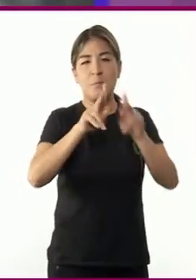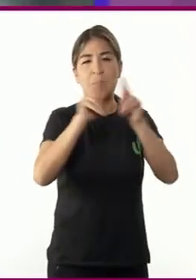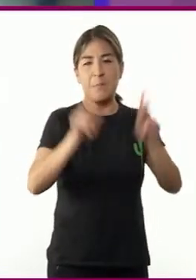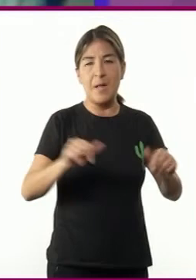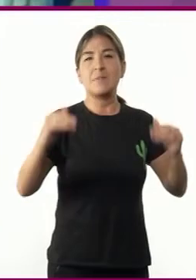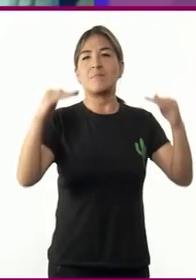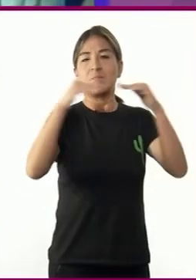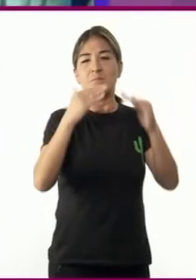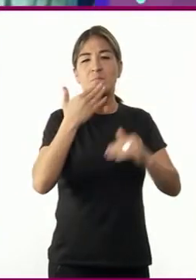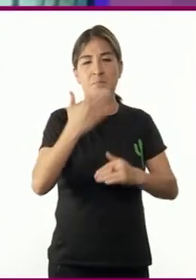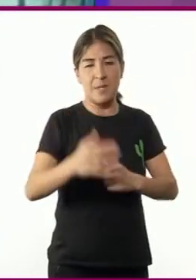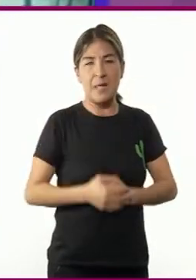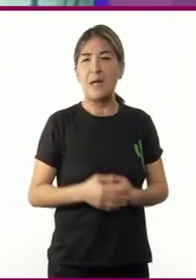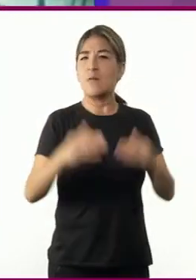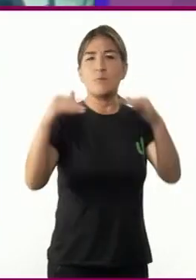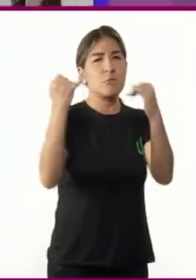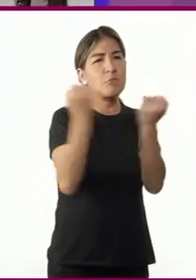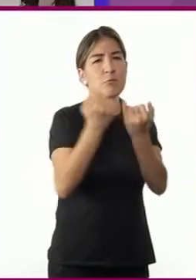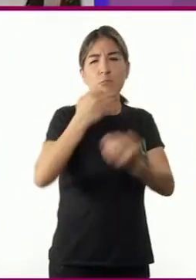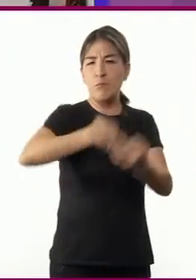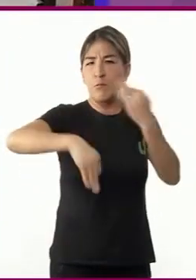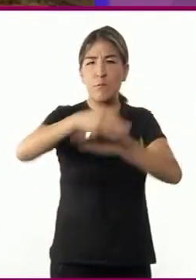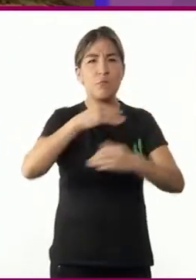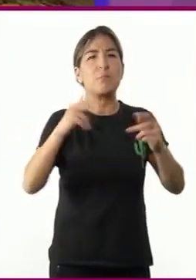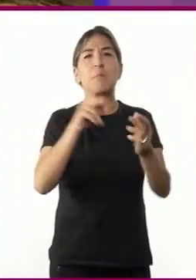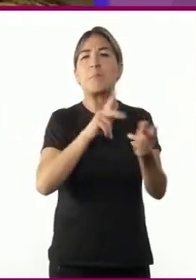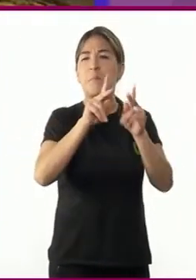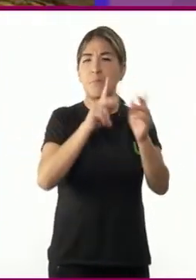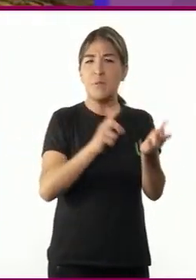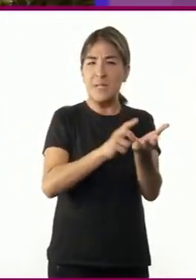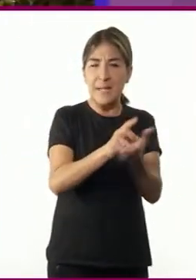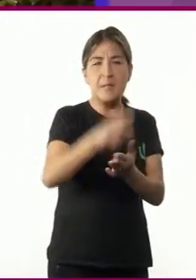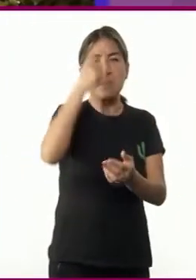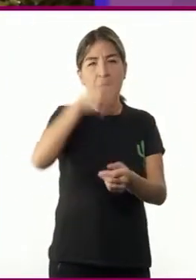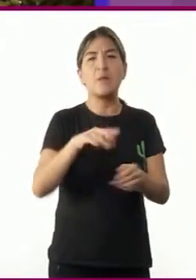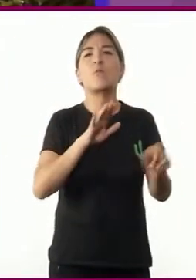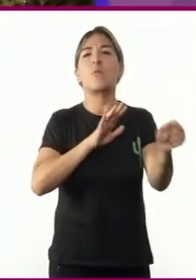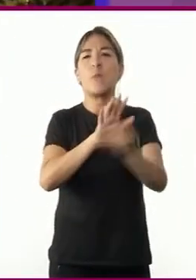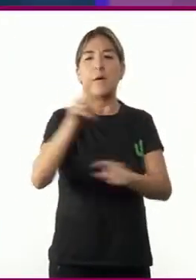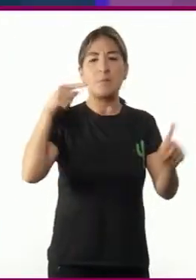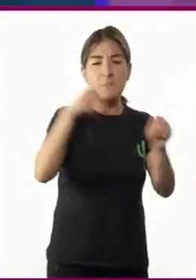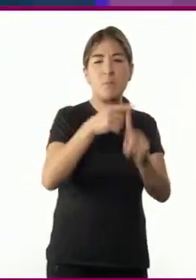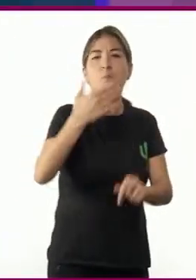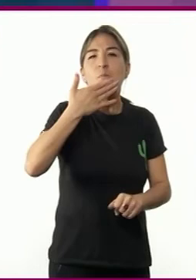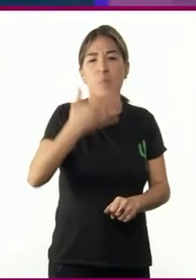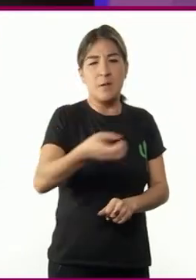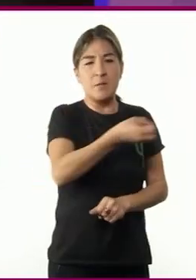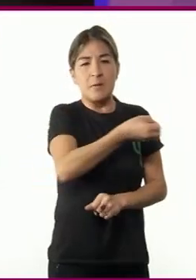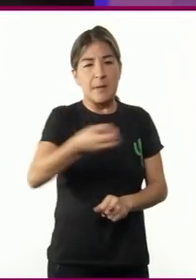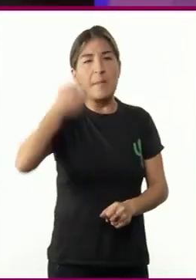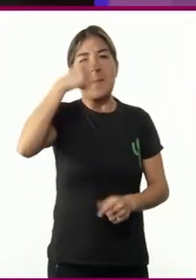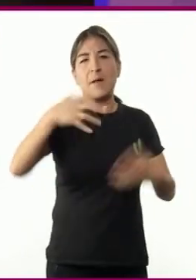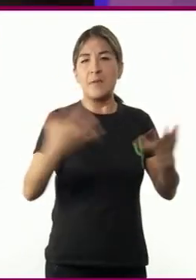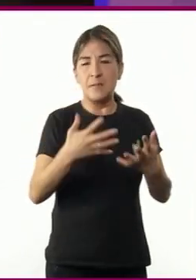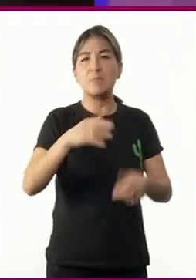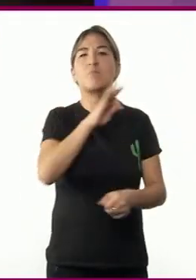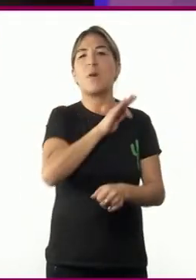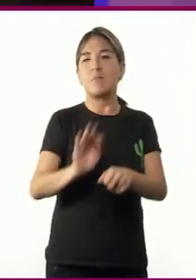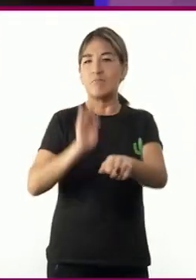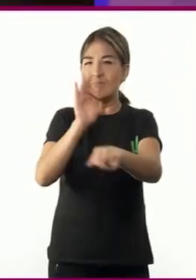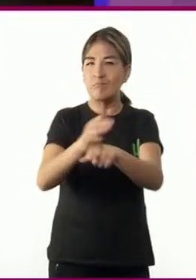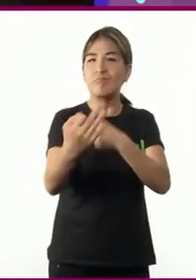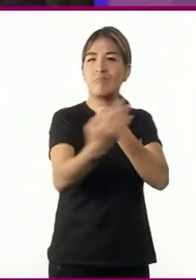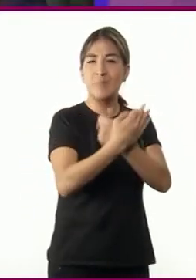estable. Son iguales para todos y señalan las acciones correctas y naturales que actúan a nuestro favor y